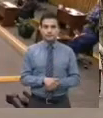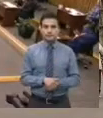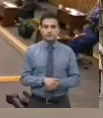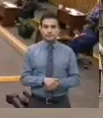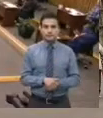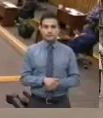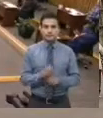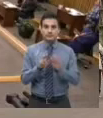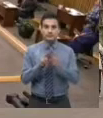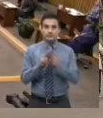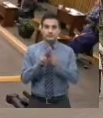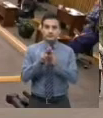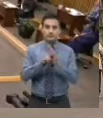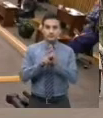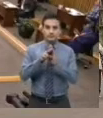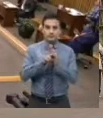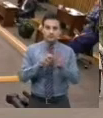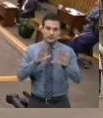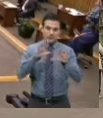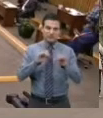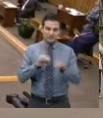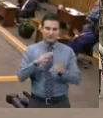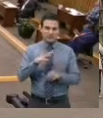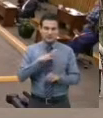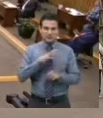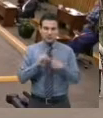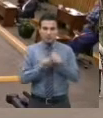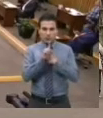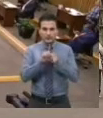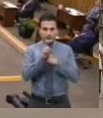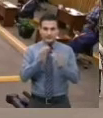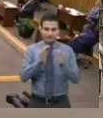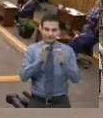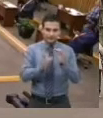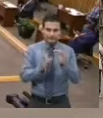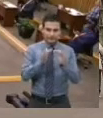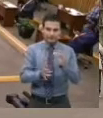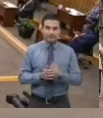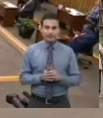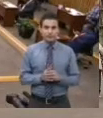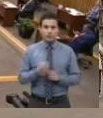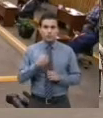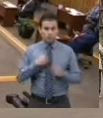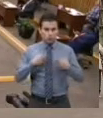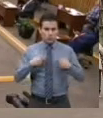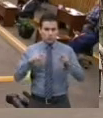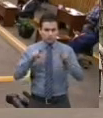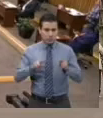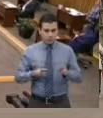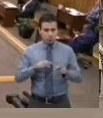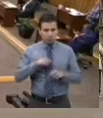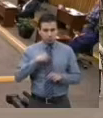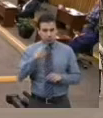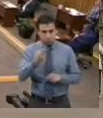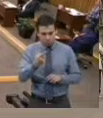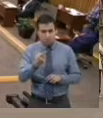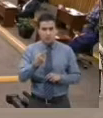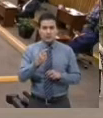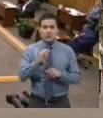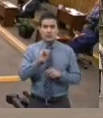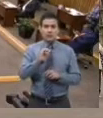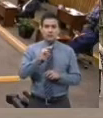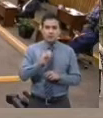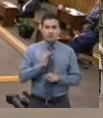Apagaré mi video porque traigo problemas de conexión. Esta representación ha felicitado al Instituto Nacional Electoral por